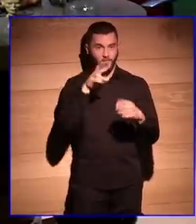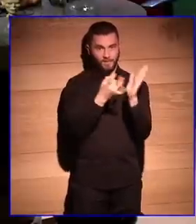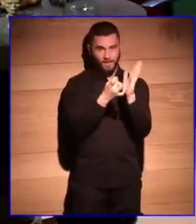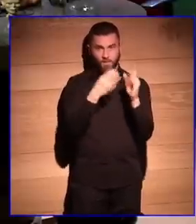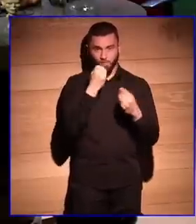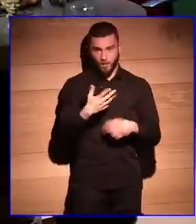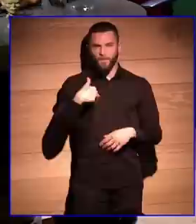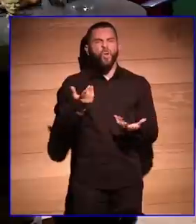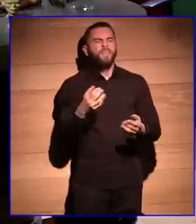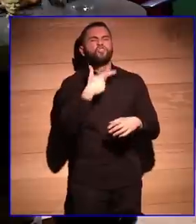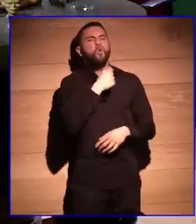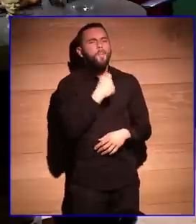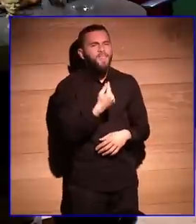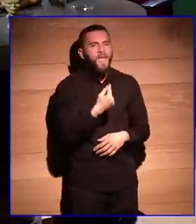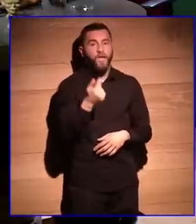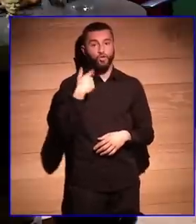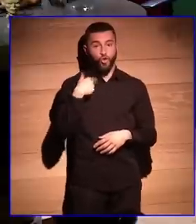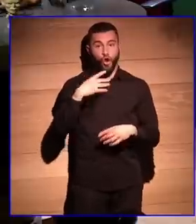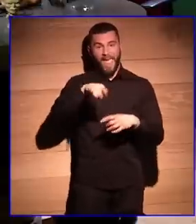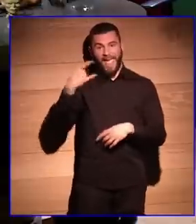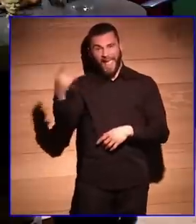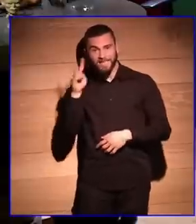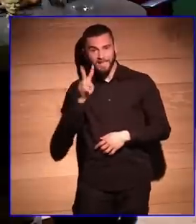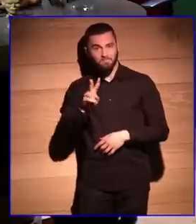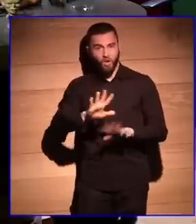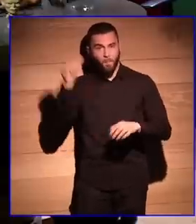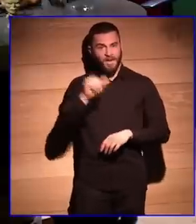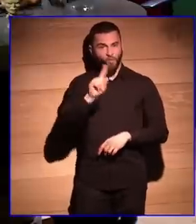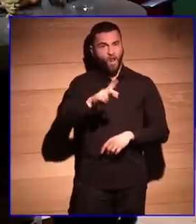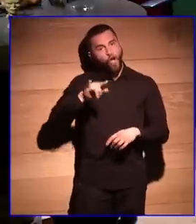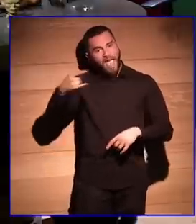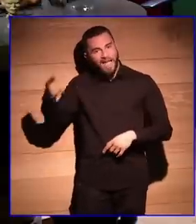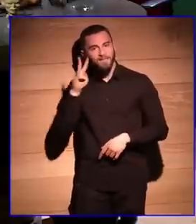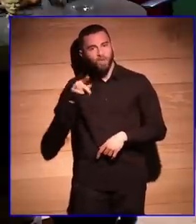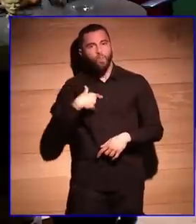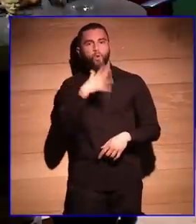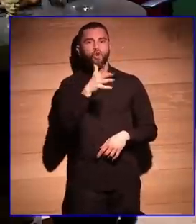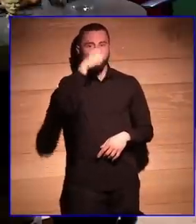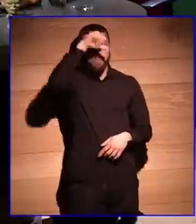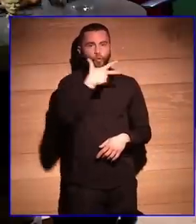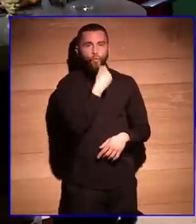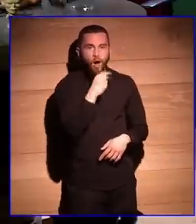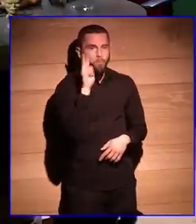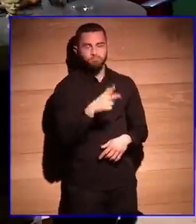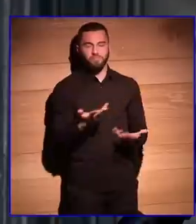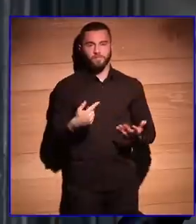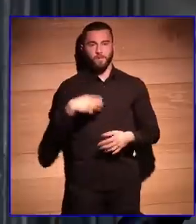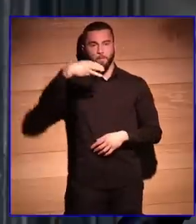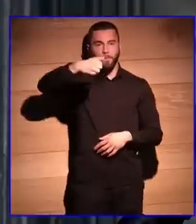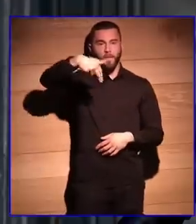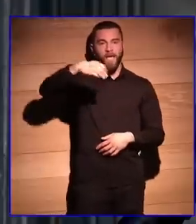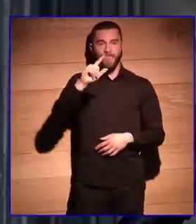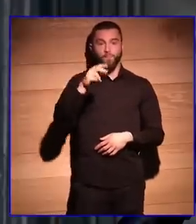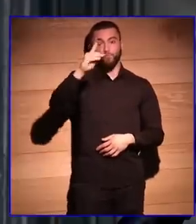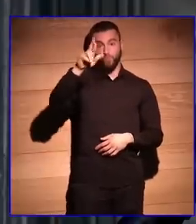Yo me veo sobre todo los extras. Los extras del Blu-ray están muy guay. Sale un tío guapo. En Blackwood, Madame Duré tiene